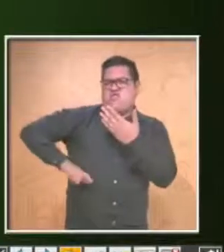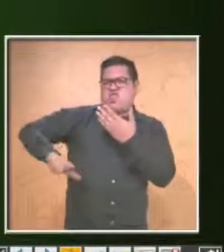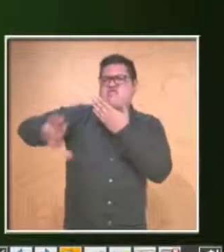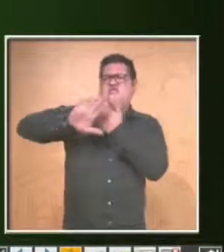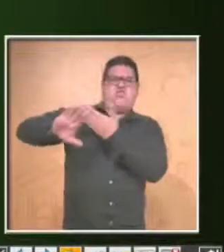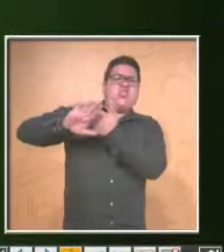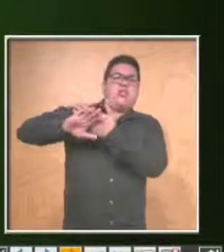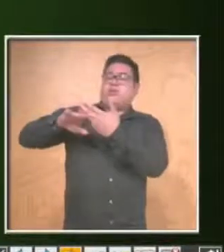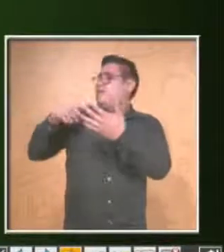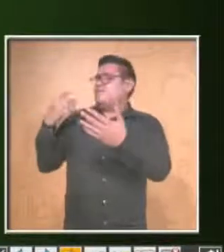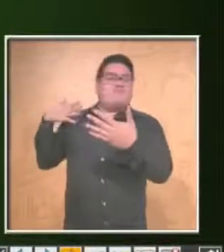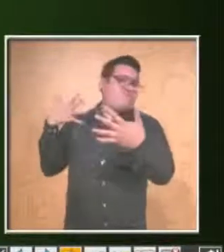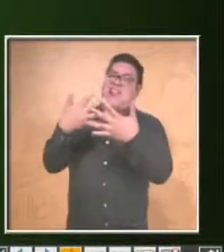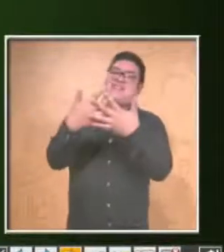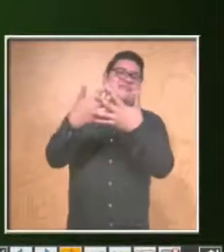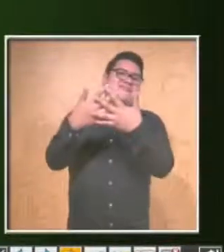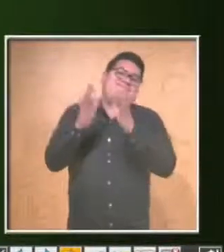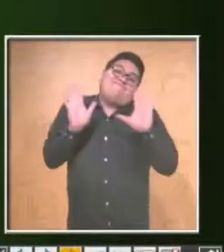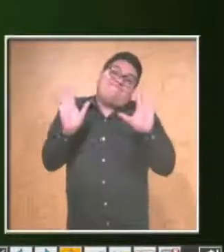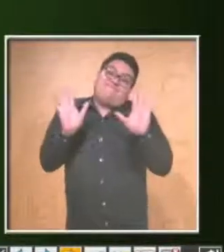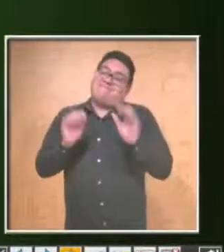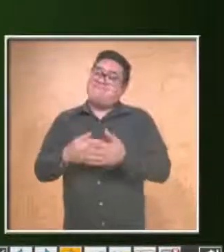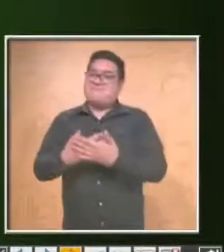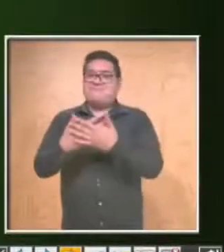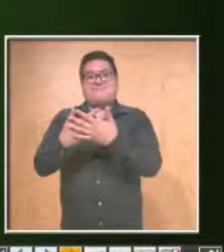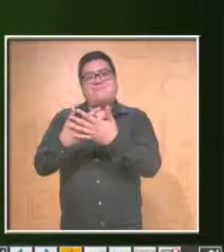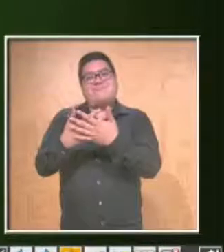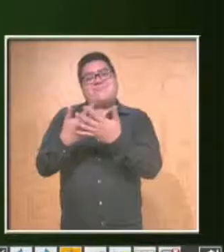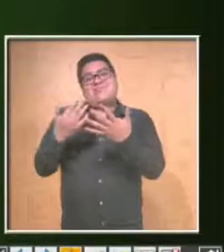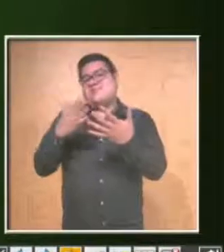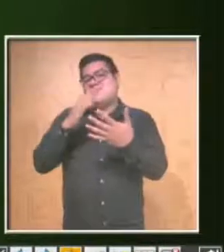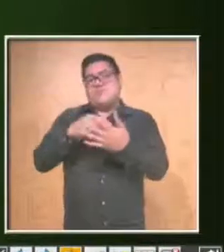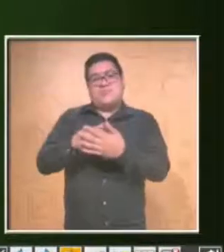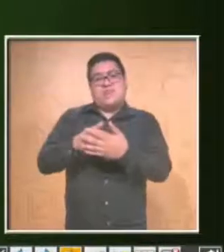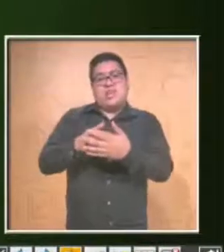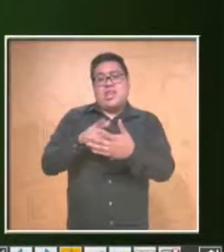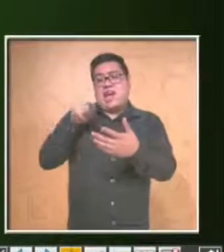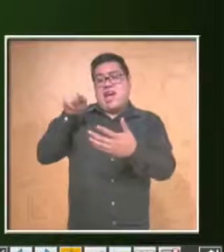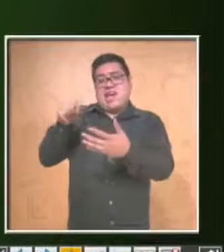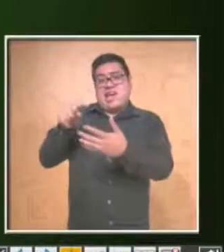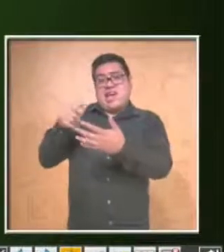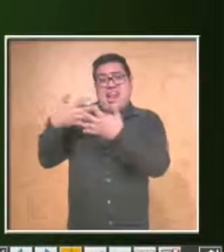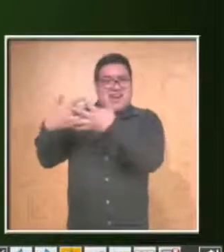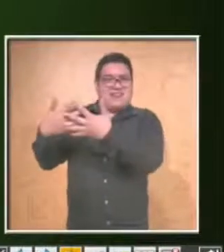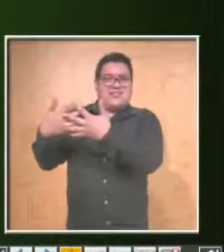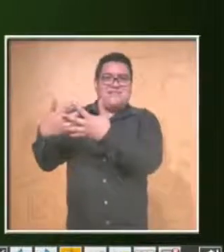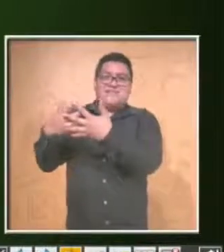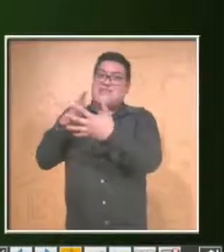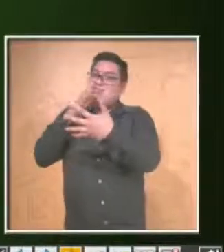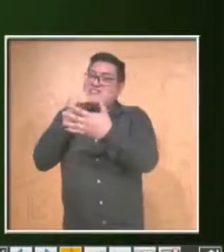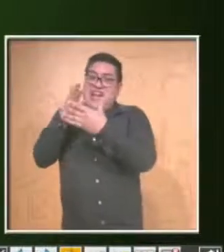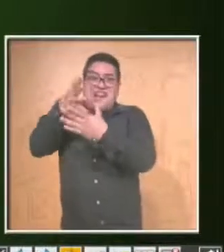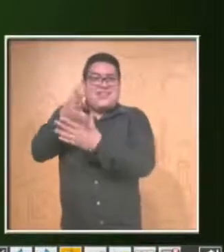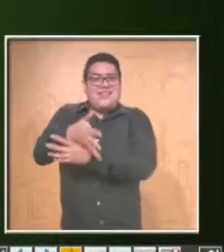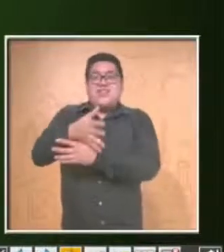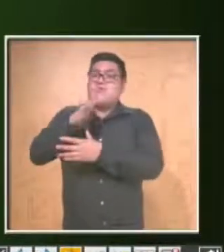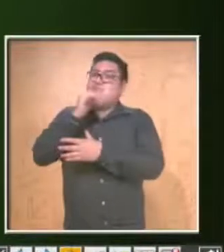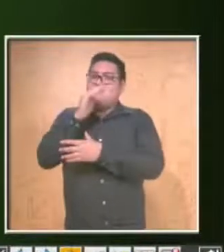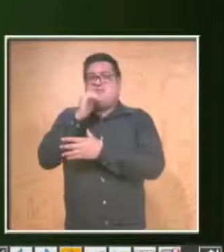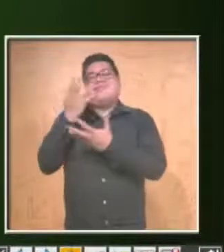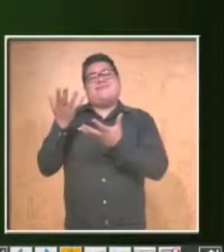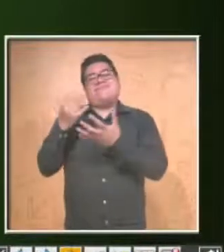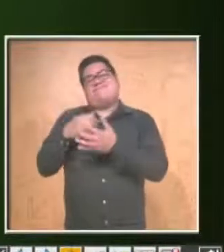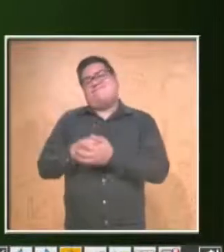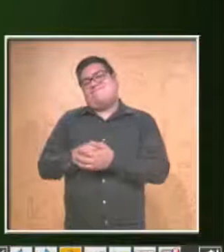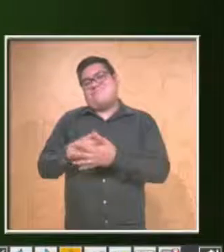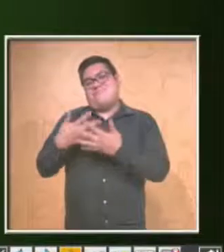todo el mundo sabía en aquella época que al llegar a la Bastilla ya no salías. Salías quizá en otra condición,